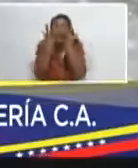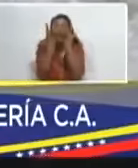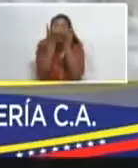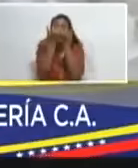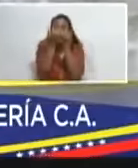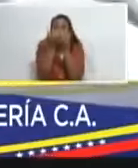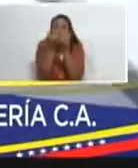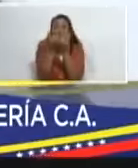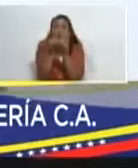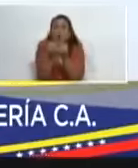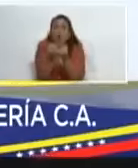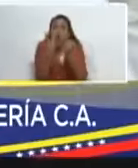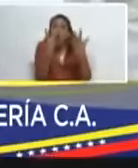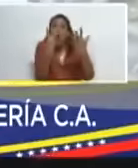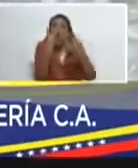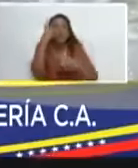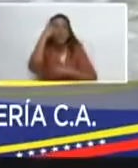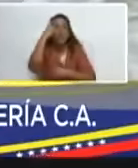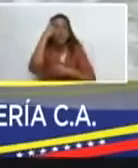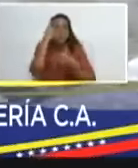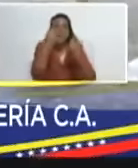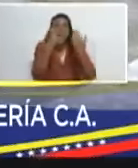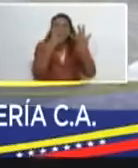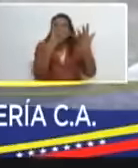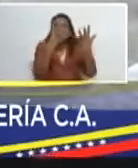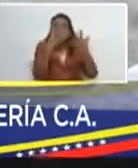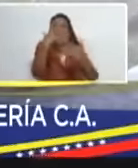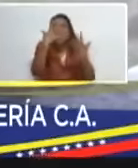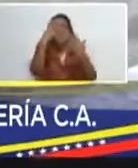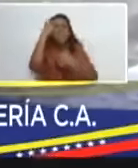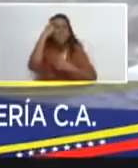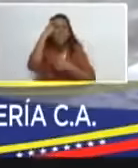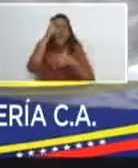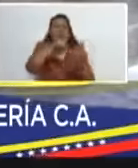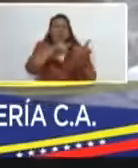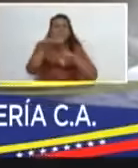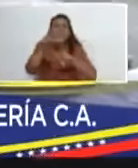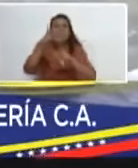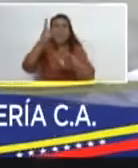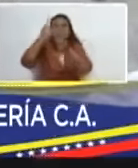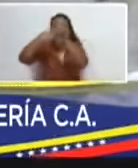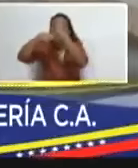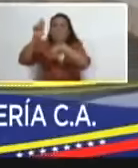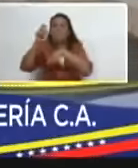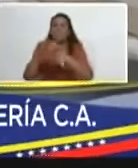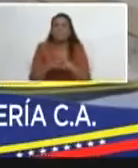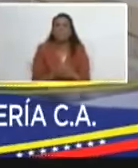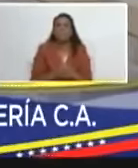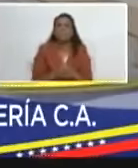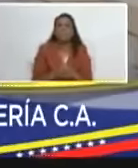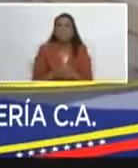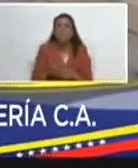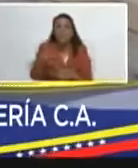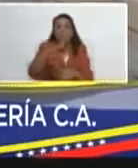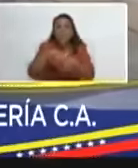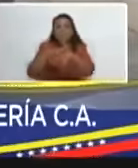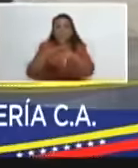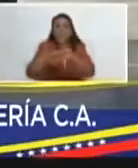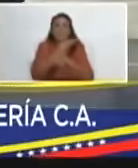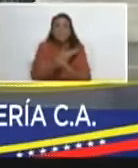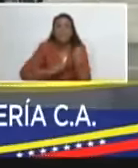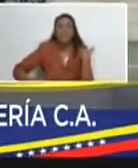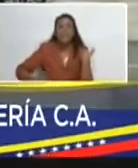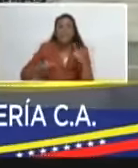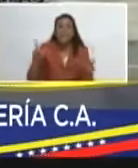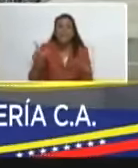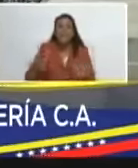Al cabo de 8 o 10 días, el producto ya está listo, listo para la exportación, presidente. Bueno, presidente, aquí estamos listos